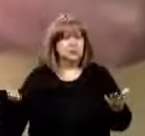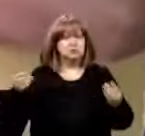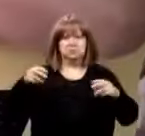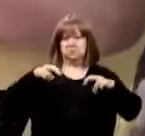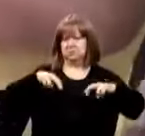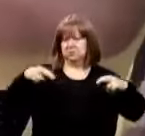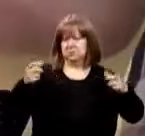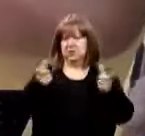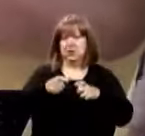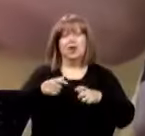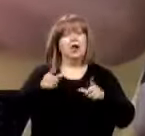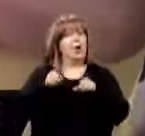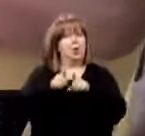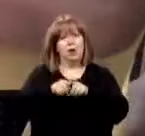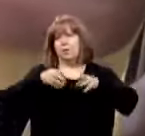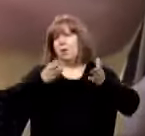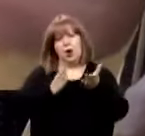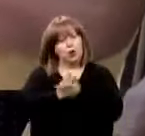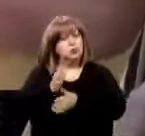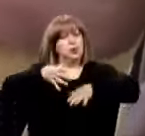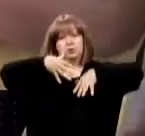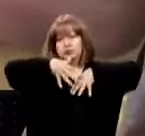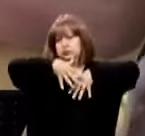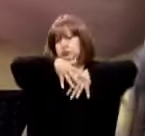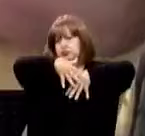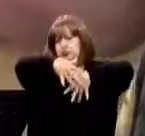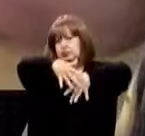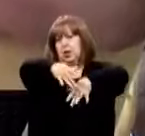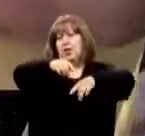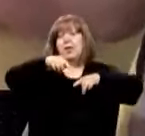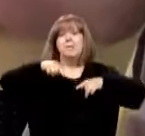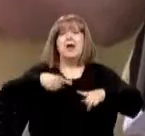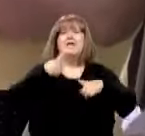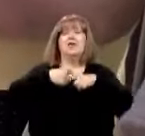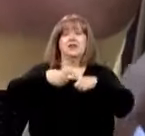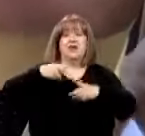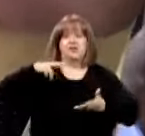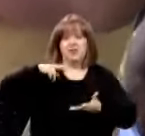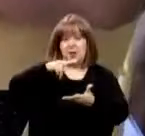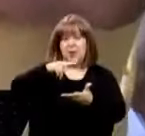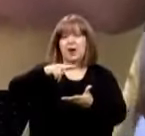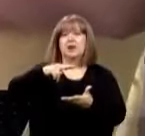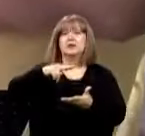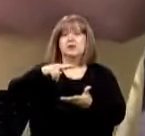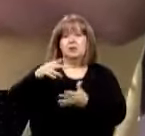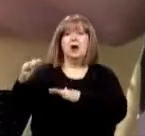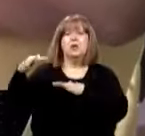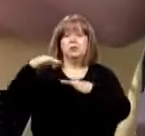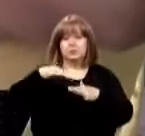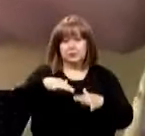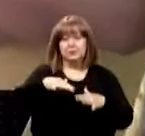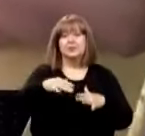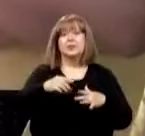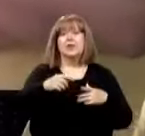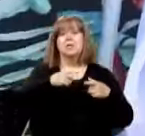con la marcha, nos vamos a presentar en el próximo carrusel que haga, en la fiesta de la Vendimia, porque en realidad lo único que conseguimos es que nos dijeran que